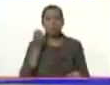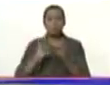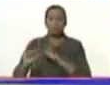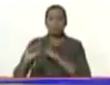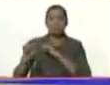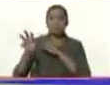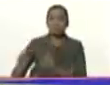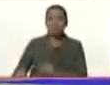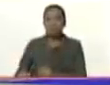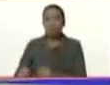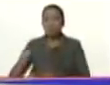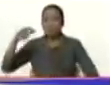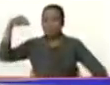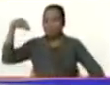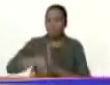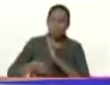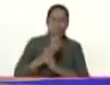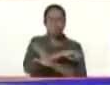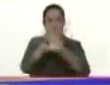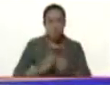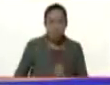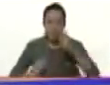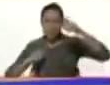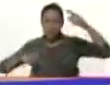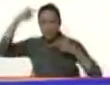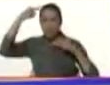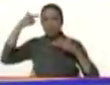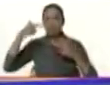antiimperialista y profundamente